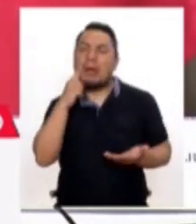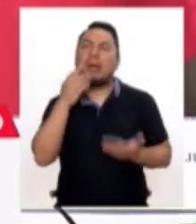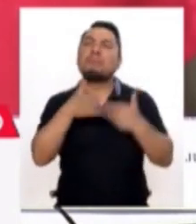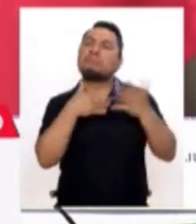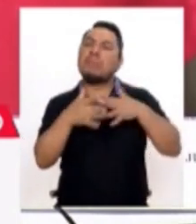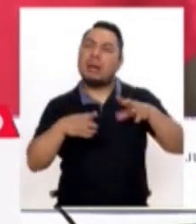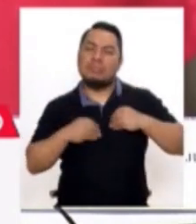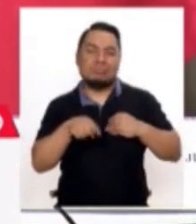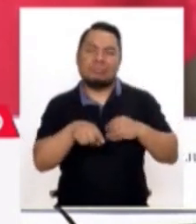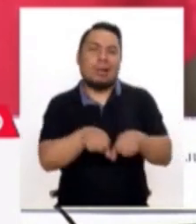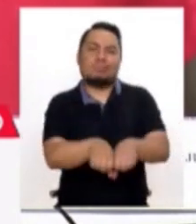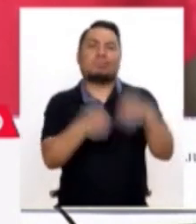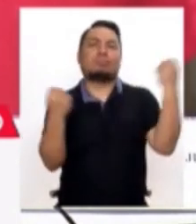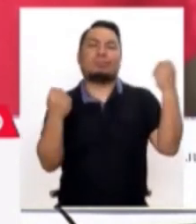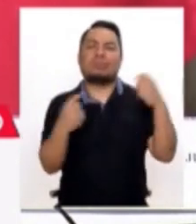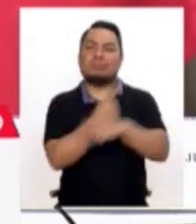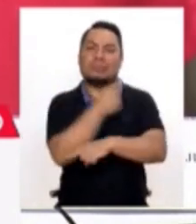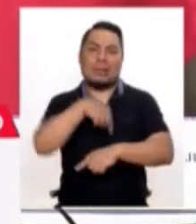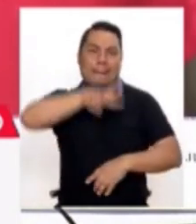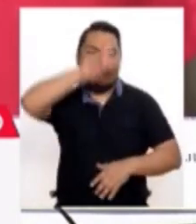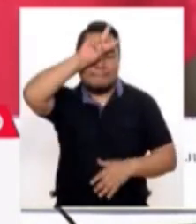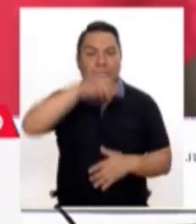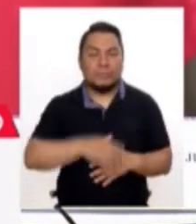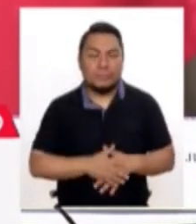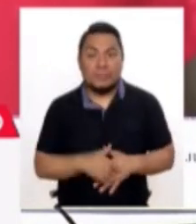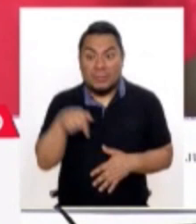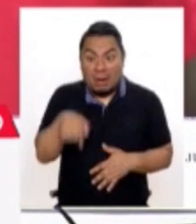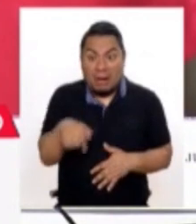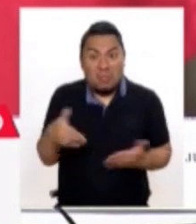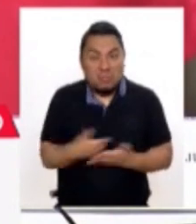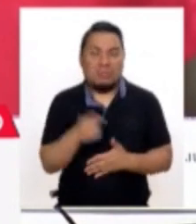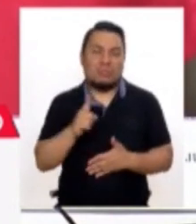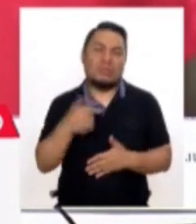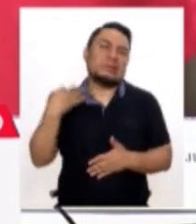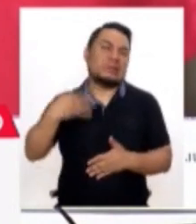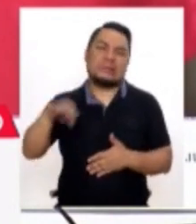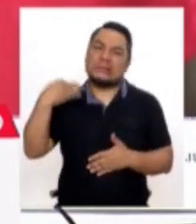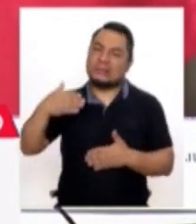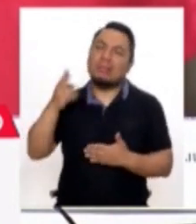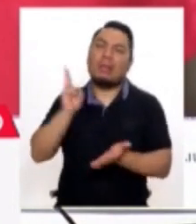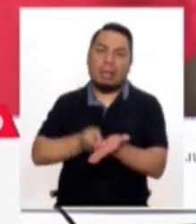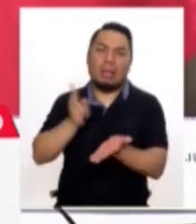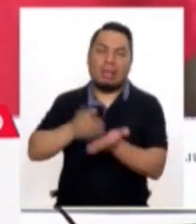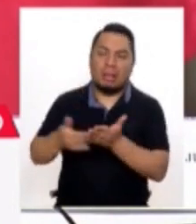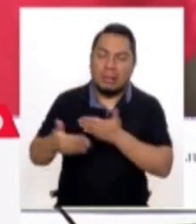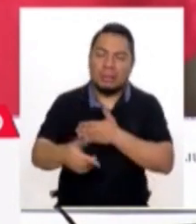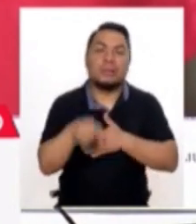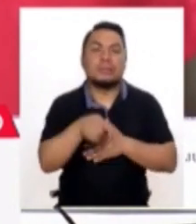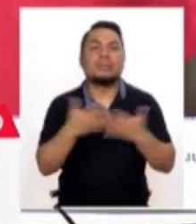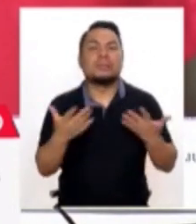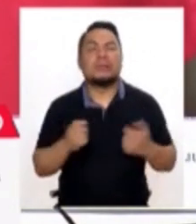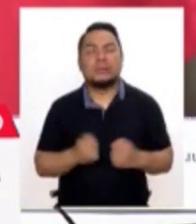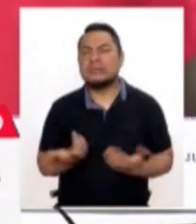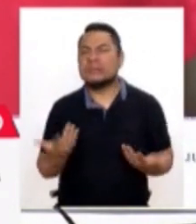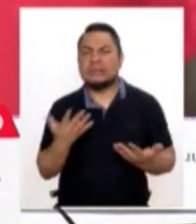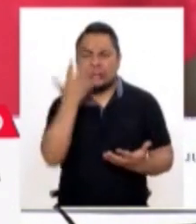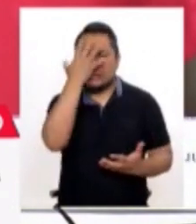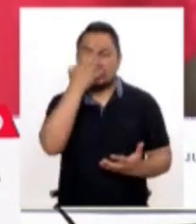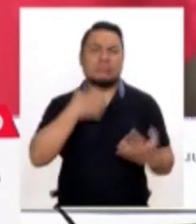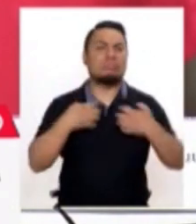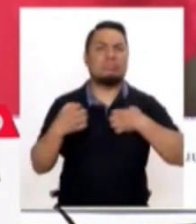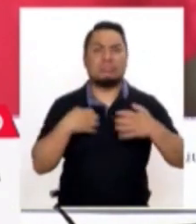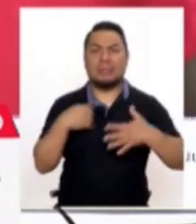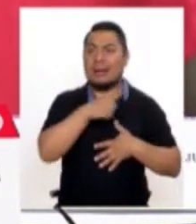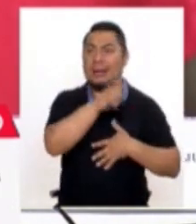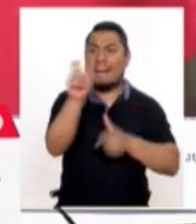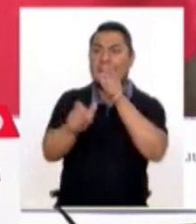flagelo que ha causado un grave daño al país, no de ahorita, sino de siempre, y ha generado la indignación de